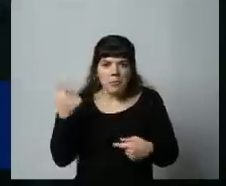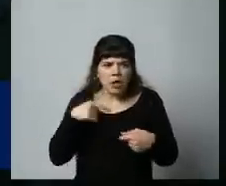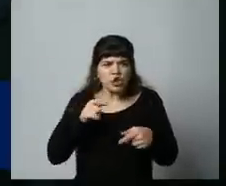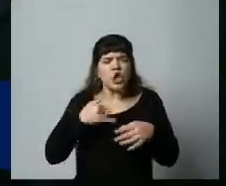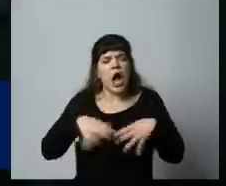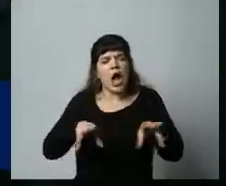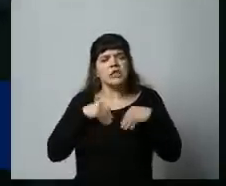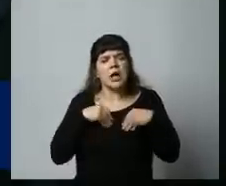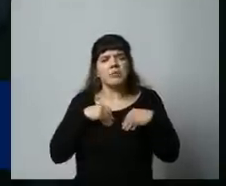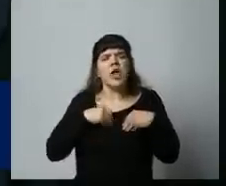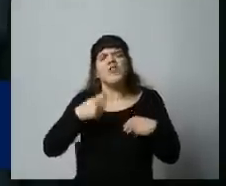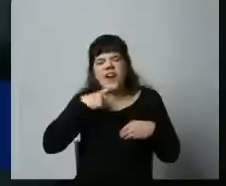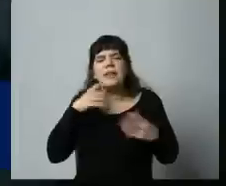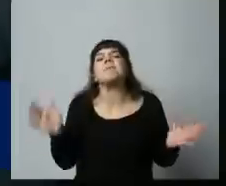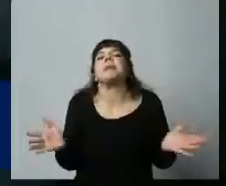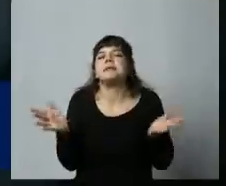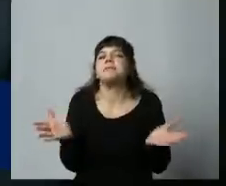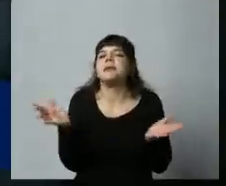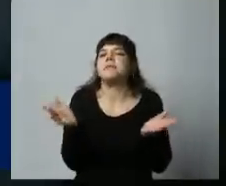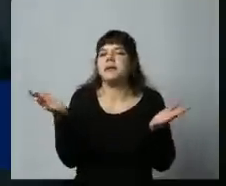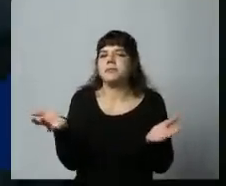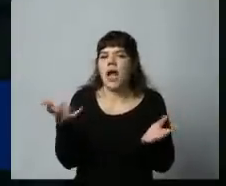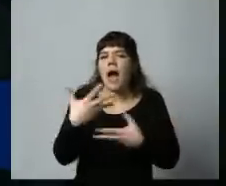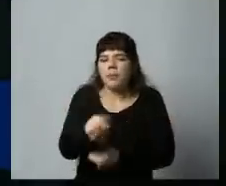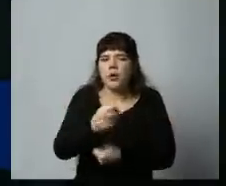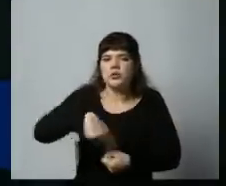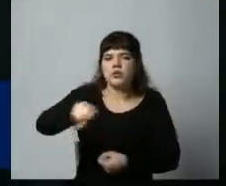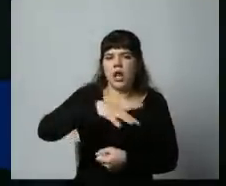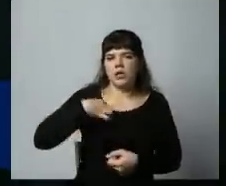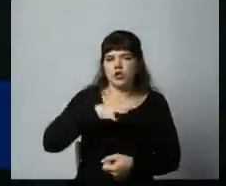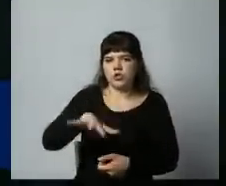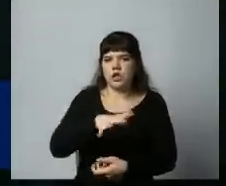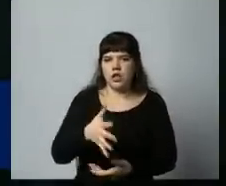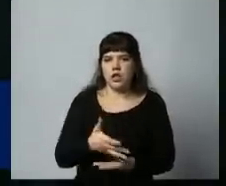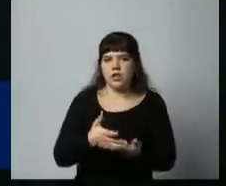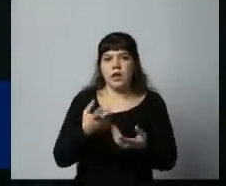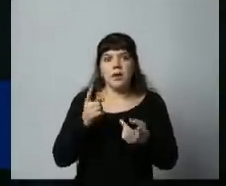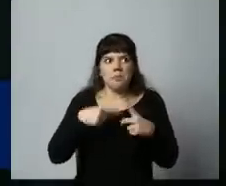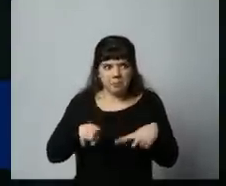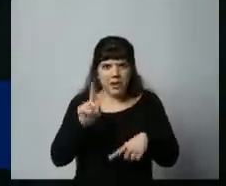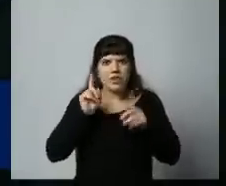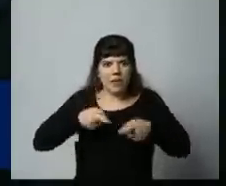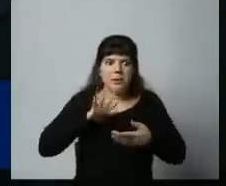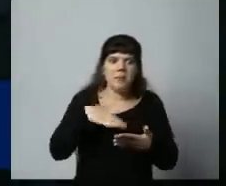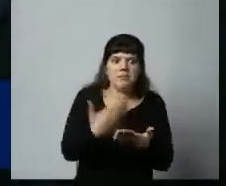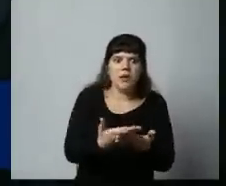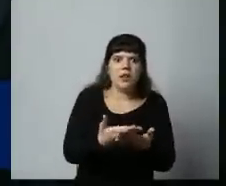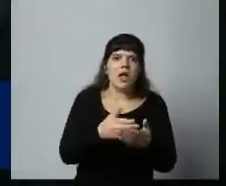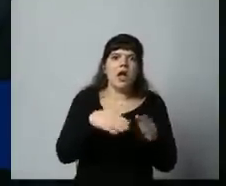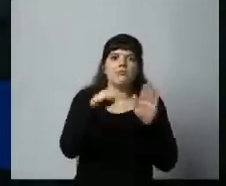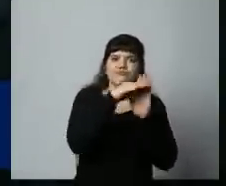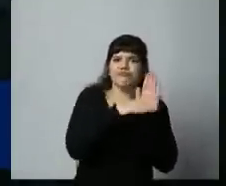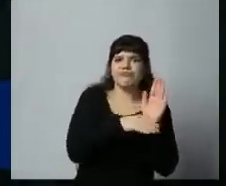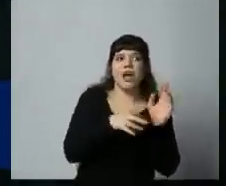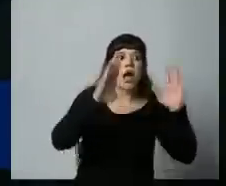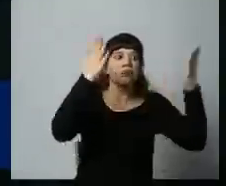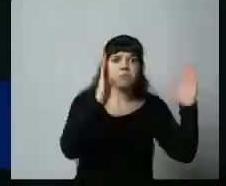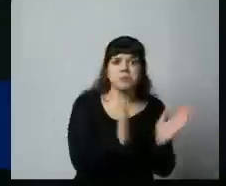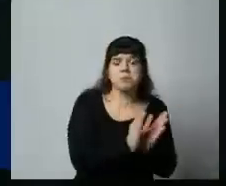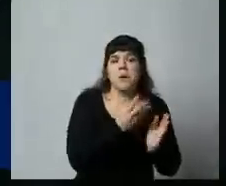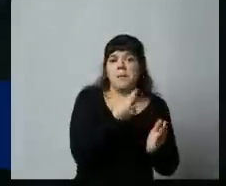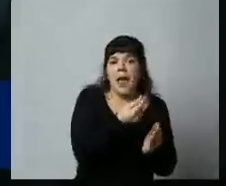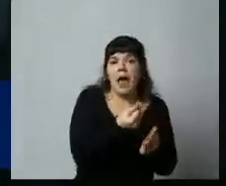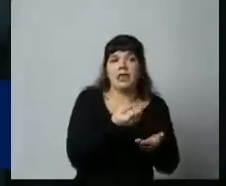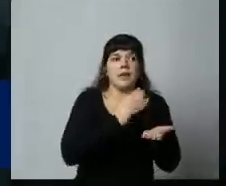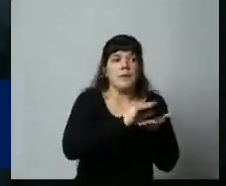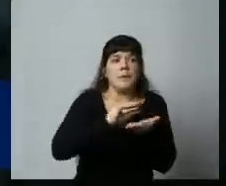estado no hizo lo suficiente Pero además plantea como también lo hemos mencionado un una agenda de recortes al presupuesto